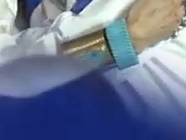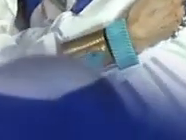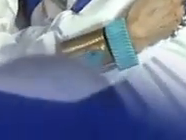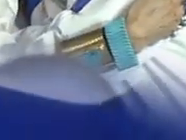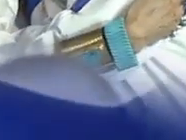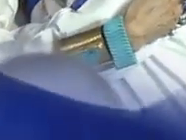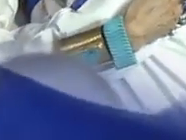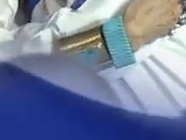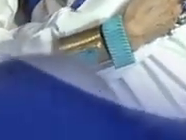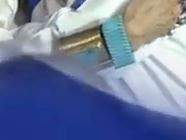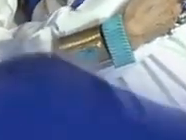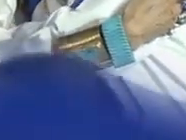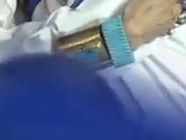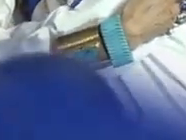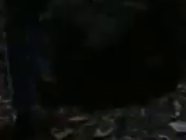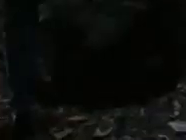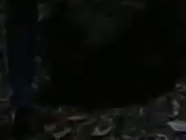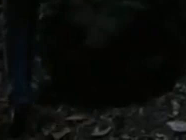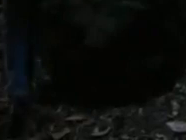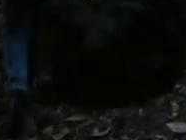Te amo, Nicaragua.